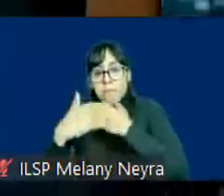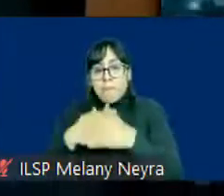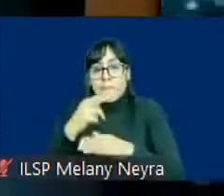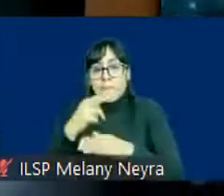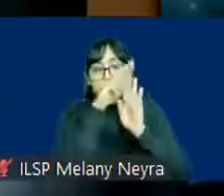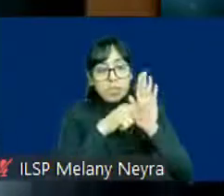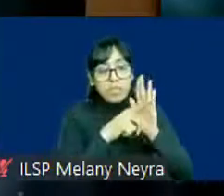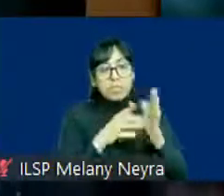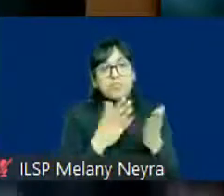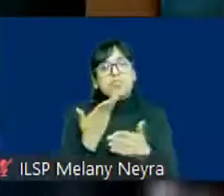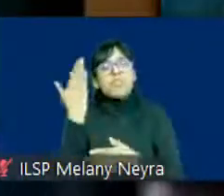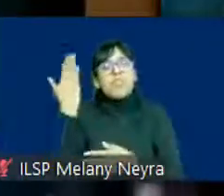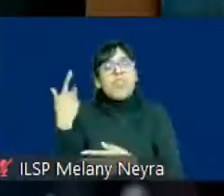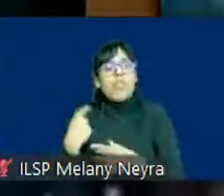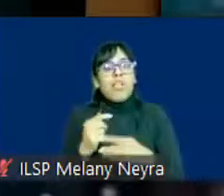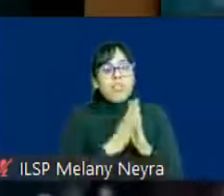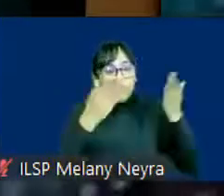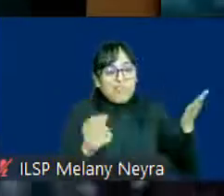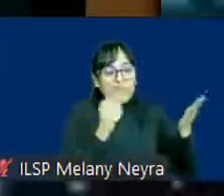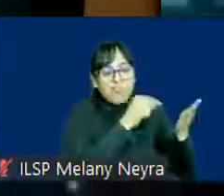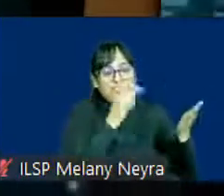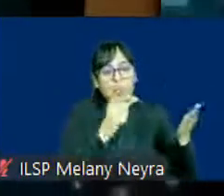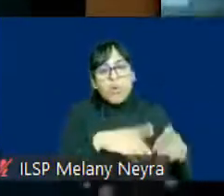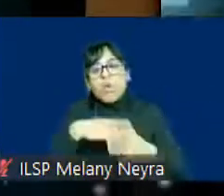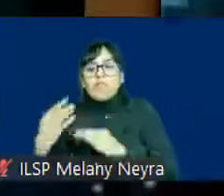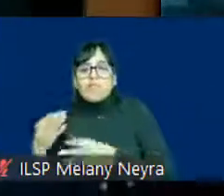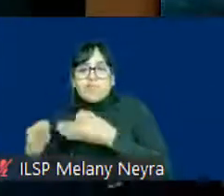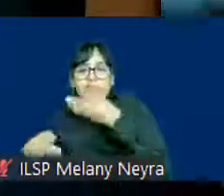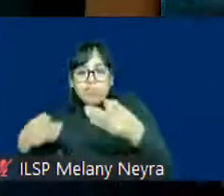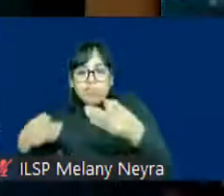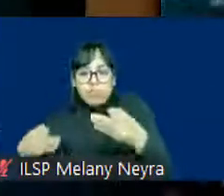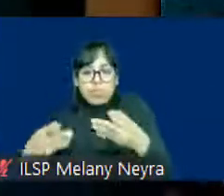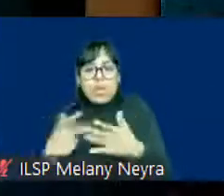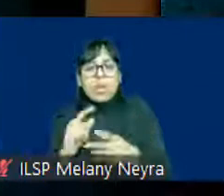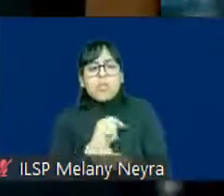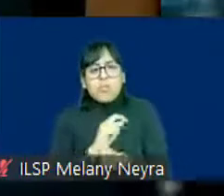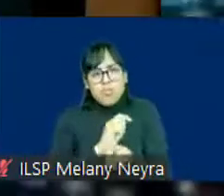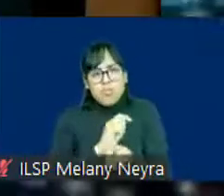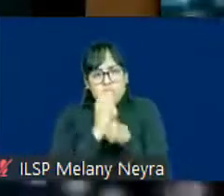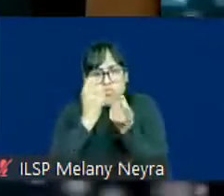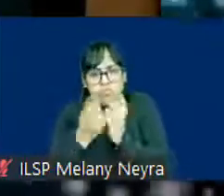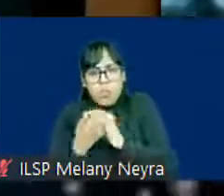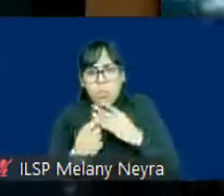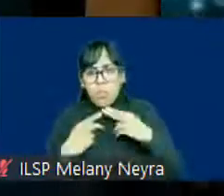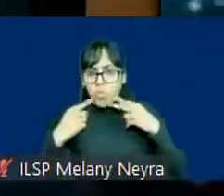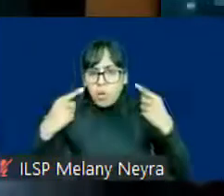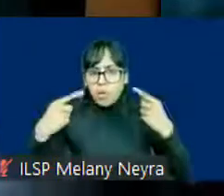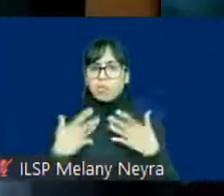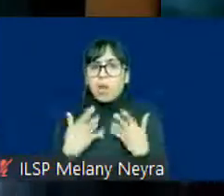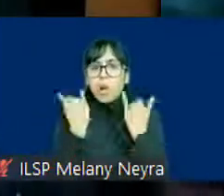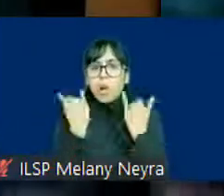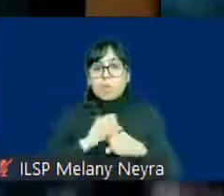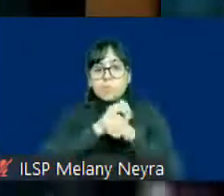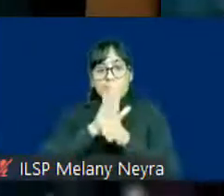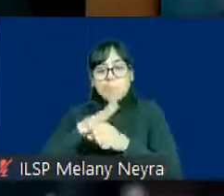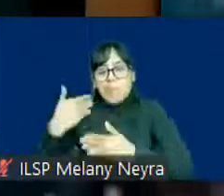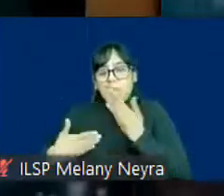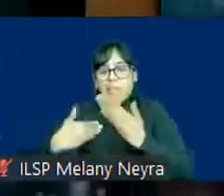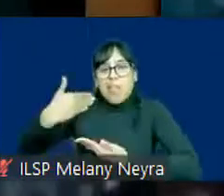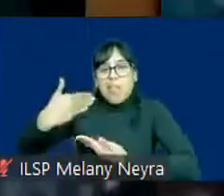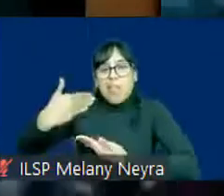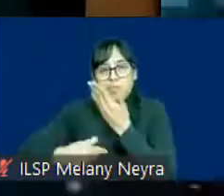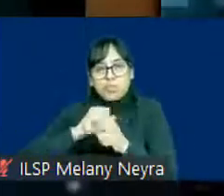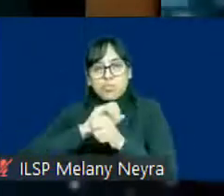tomo a ficha ya constituía una innovación muy notable para ese entonces, la pandemia que aún venimos atravesando